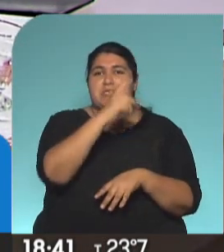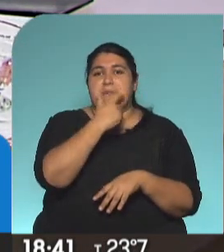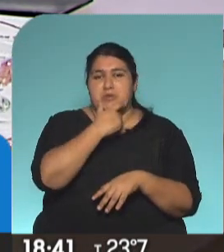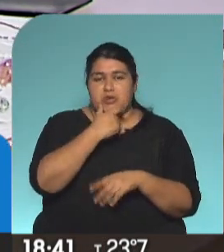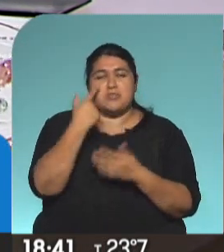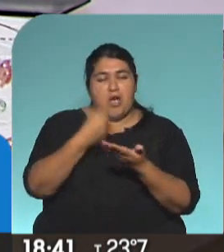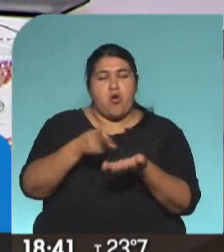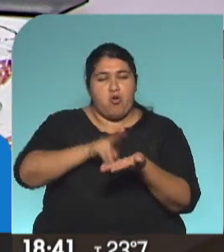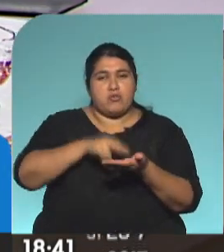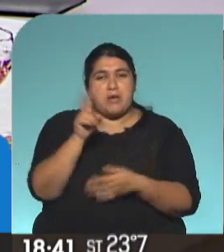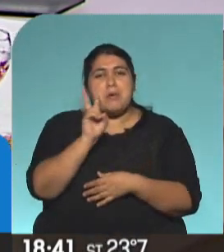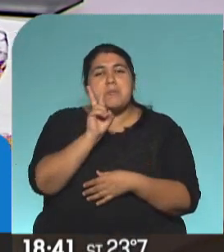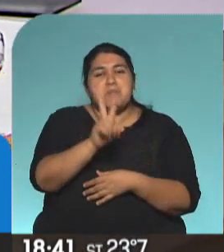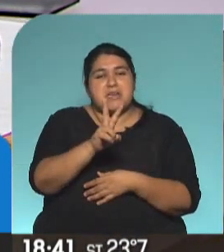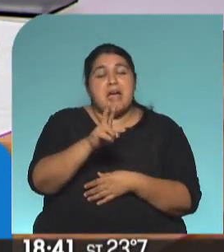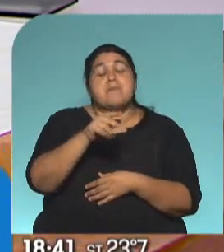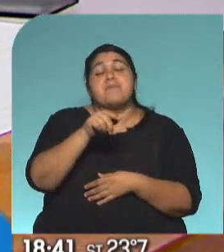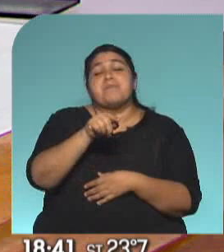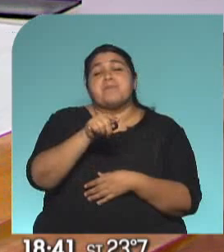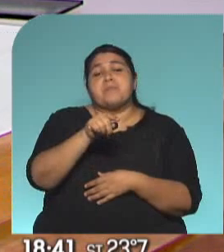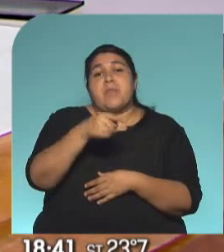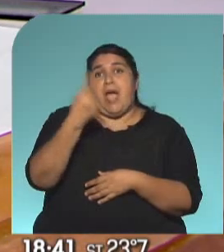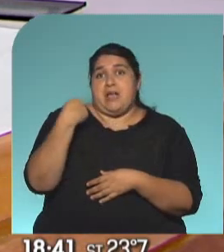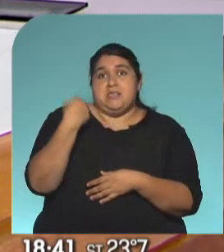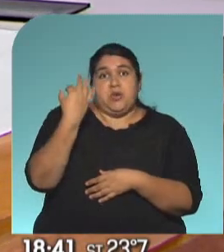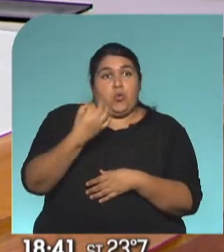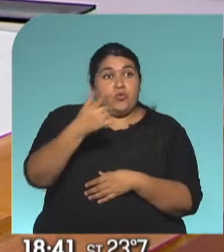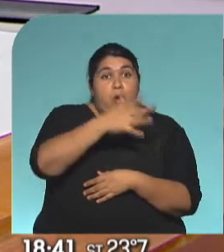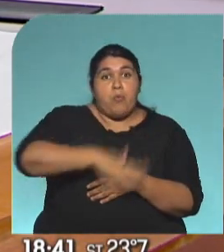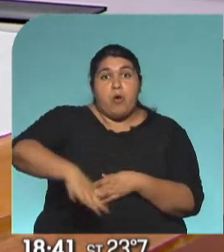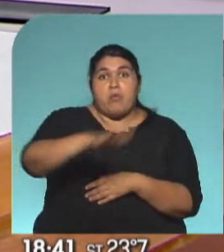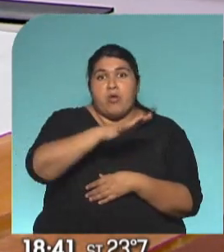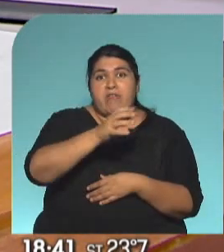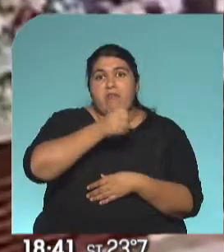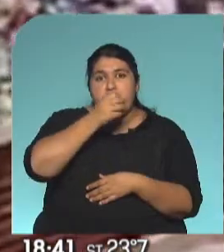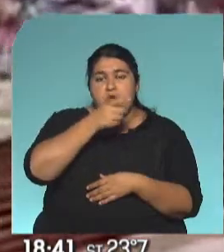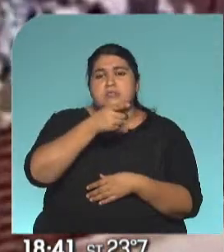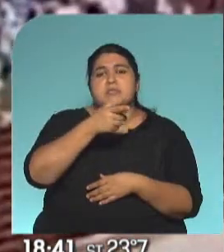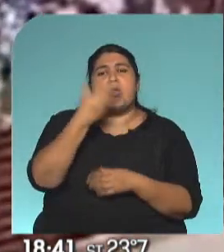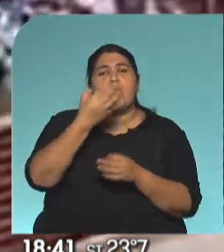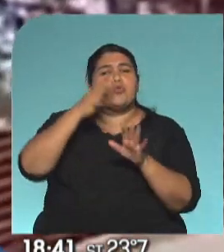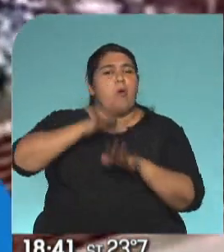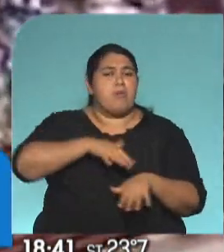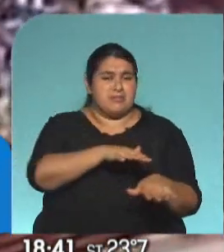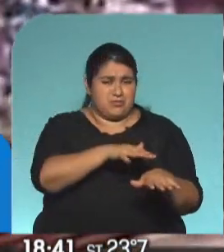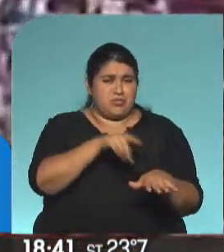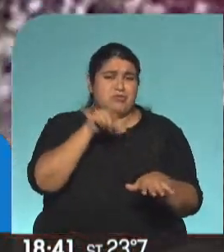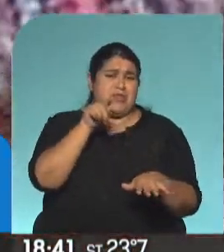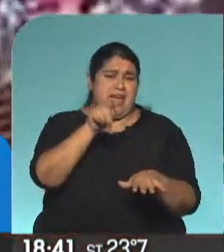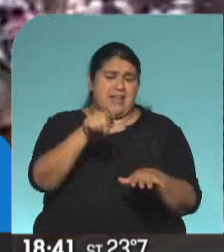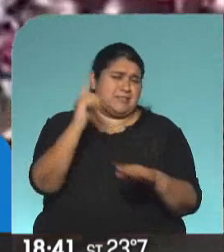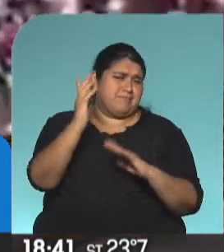repasar justamente lo que sucedía en la jornada de ayer, cuando el pueblo formoseño se estaba manifestando y se dio